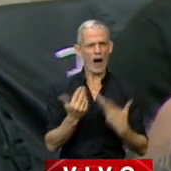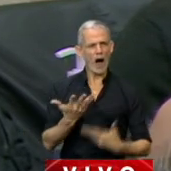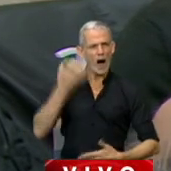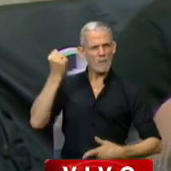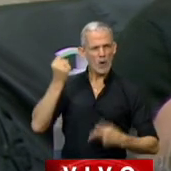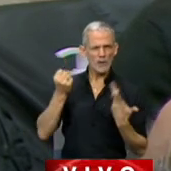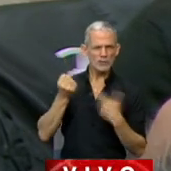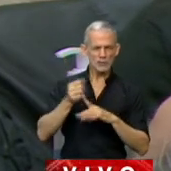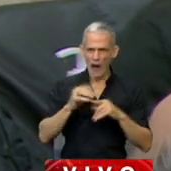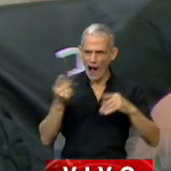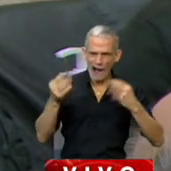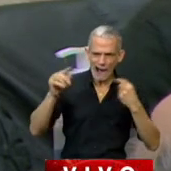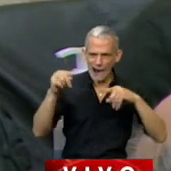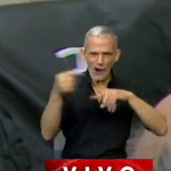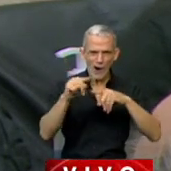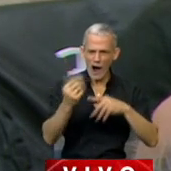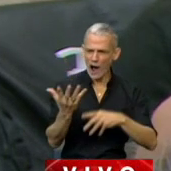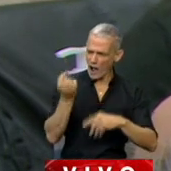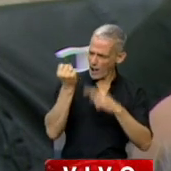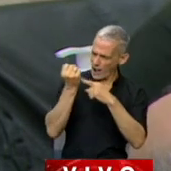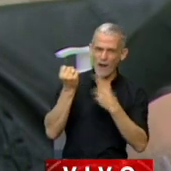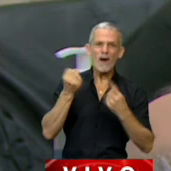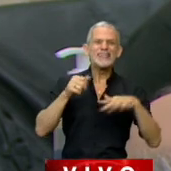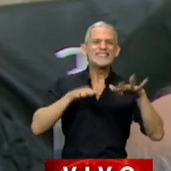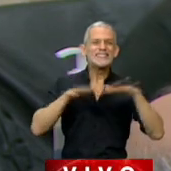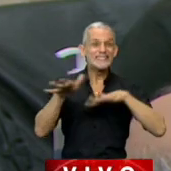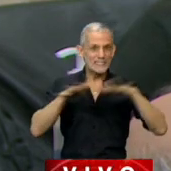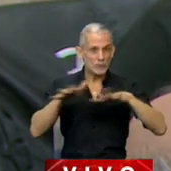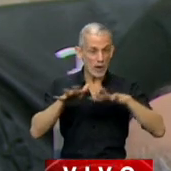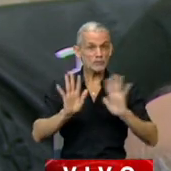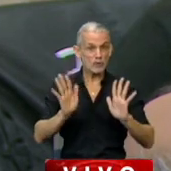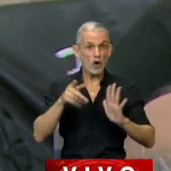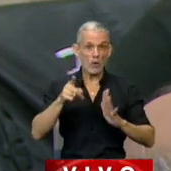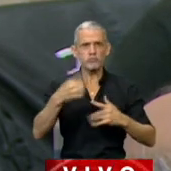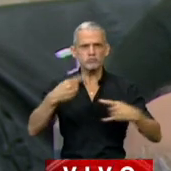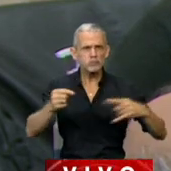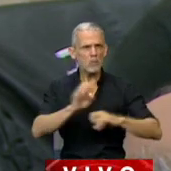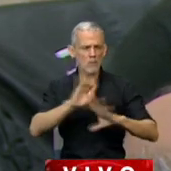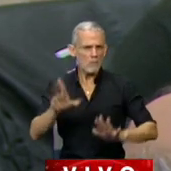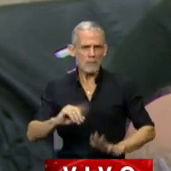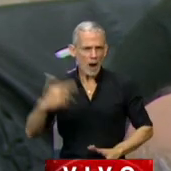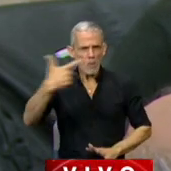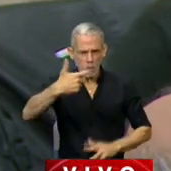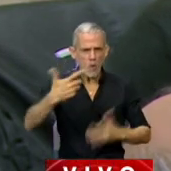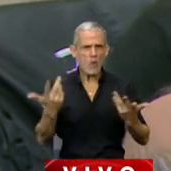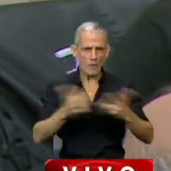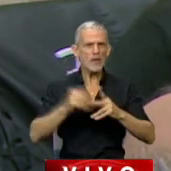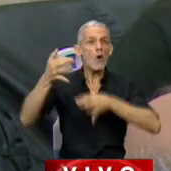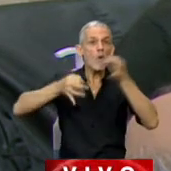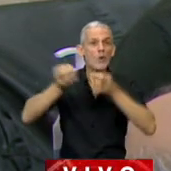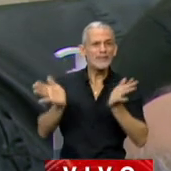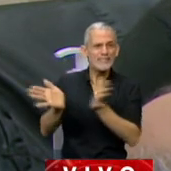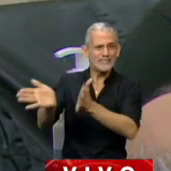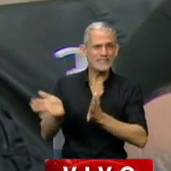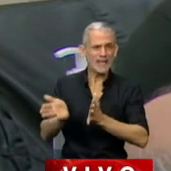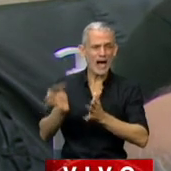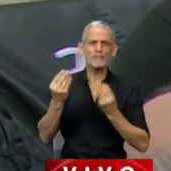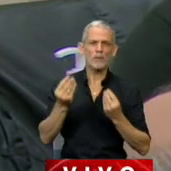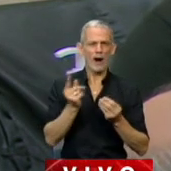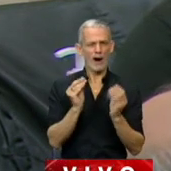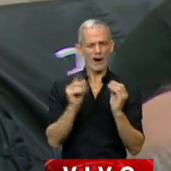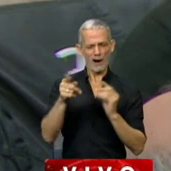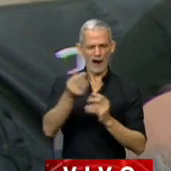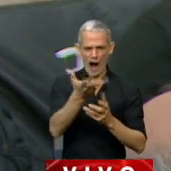manera miserable una situación y un hecho delictivo, algo que cae en la justicia, para armar